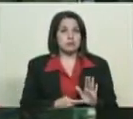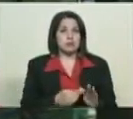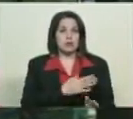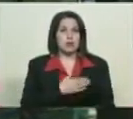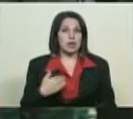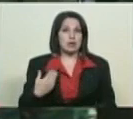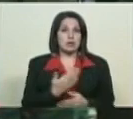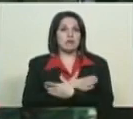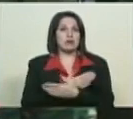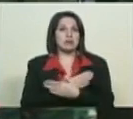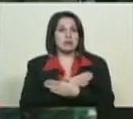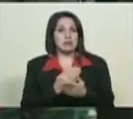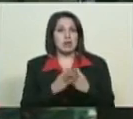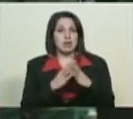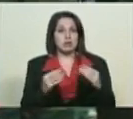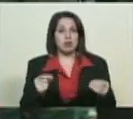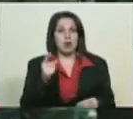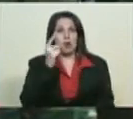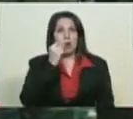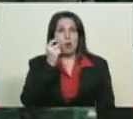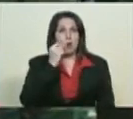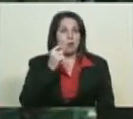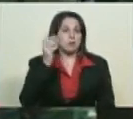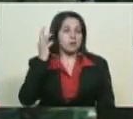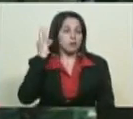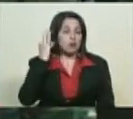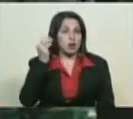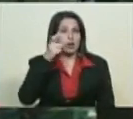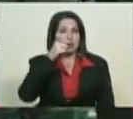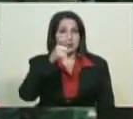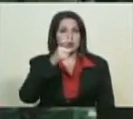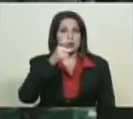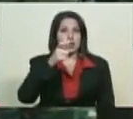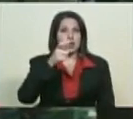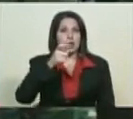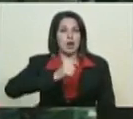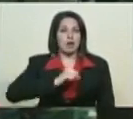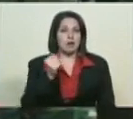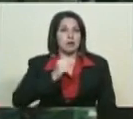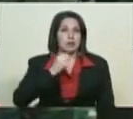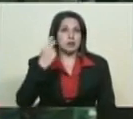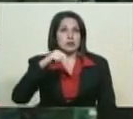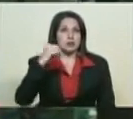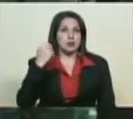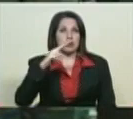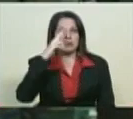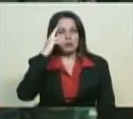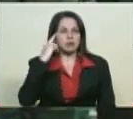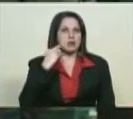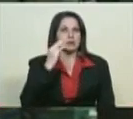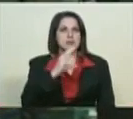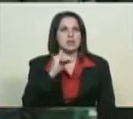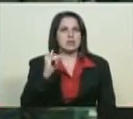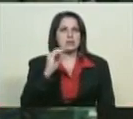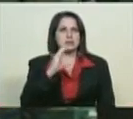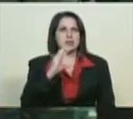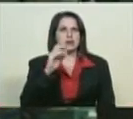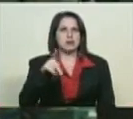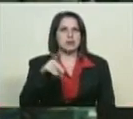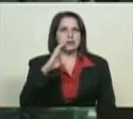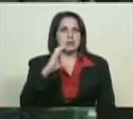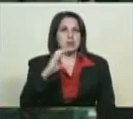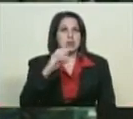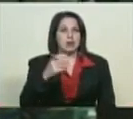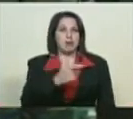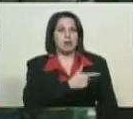felicitar a todos los hombres y mujeres de la Seguridad Ciudadana, a la Policía Nacional Bolivariana, CICPC, Bombero